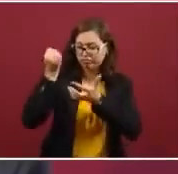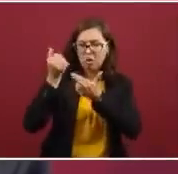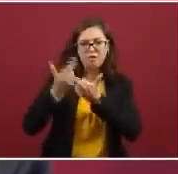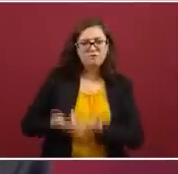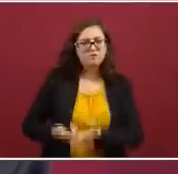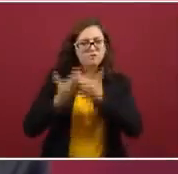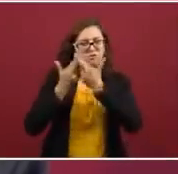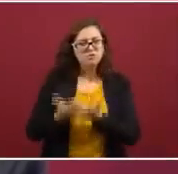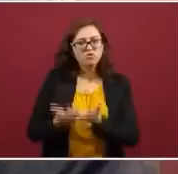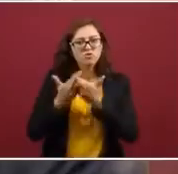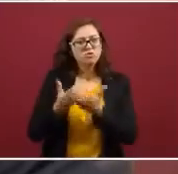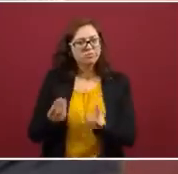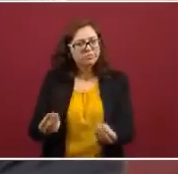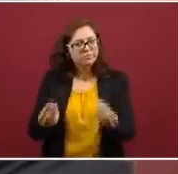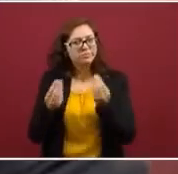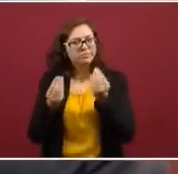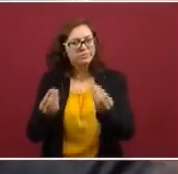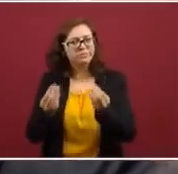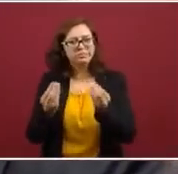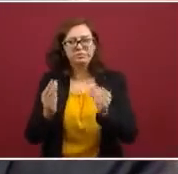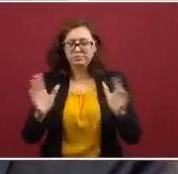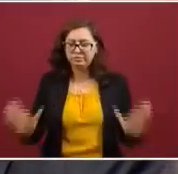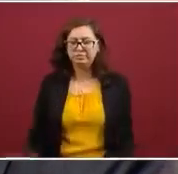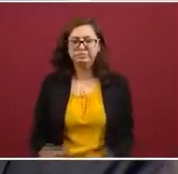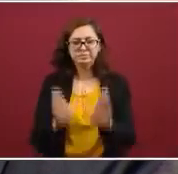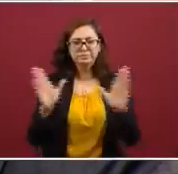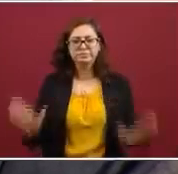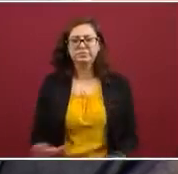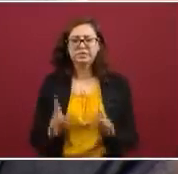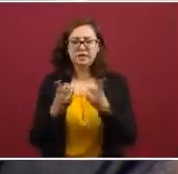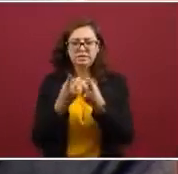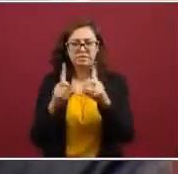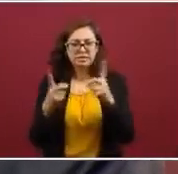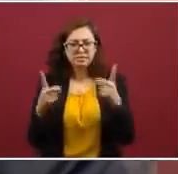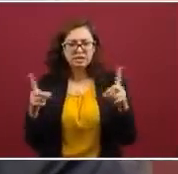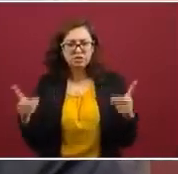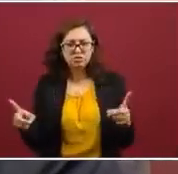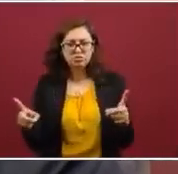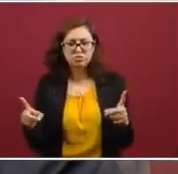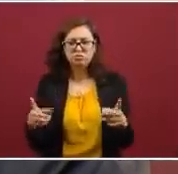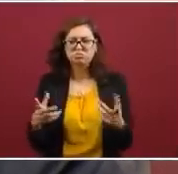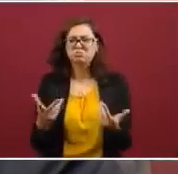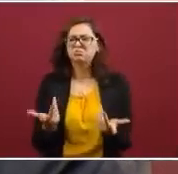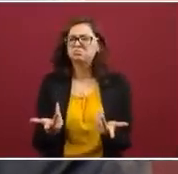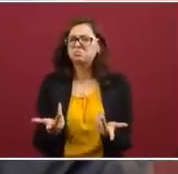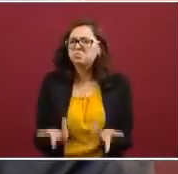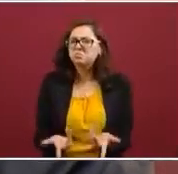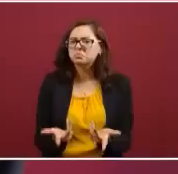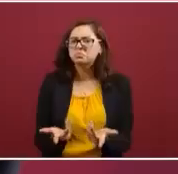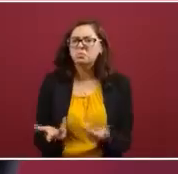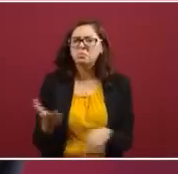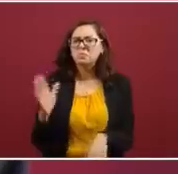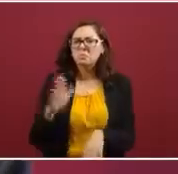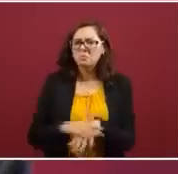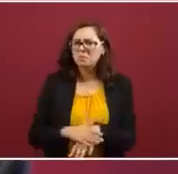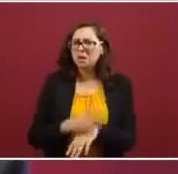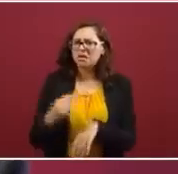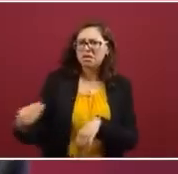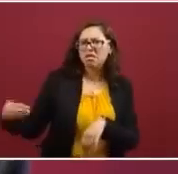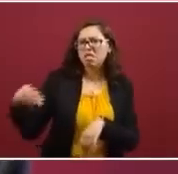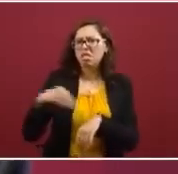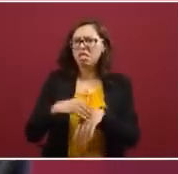demostrando, para el desarrollo, sin necesidad de aumentar impuestos,